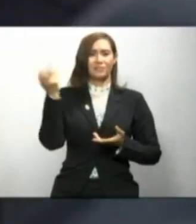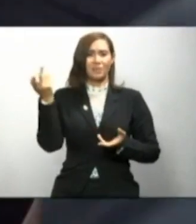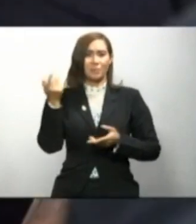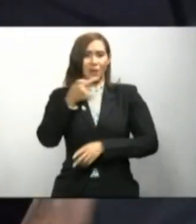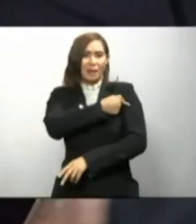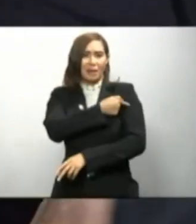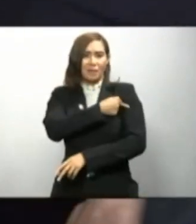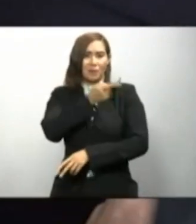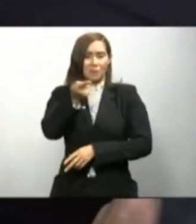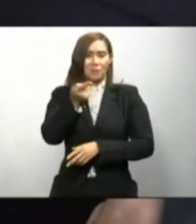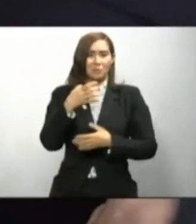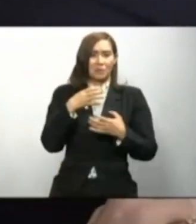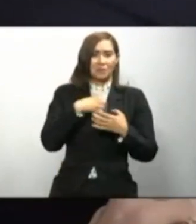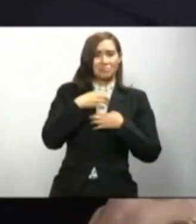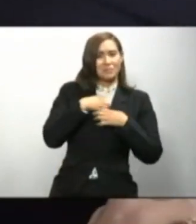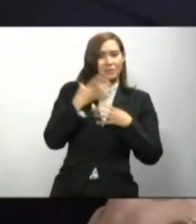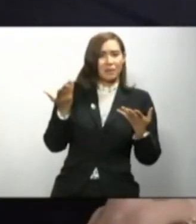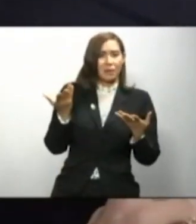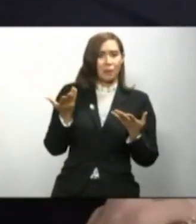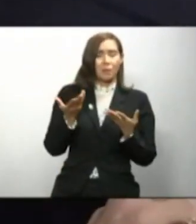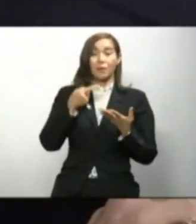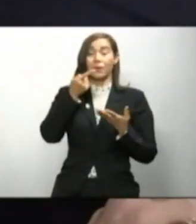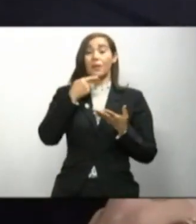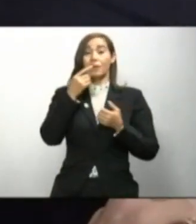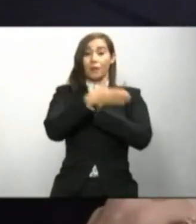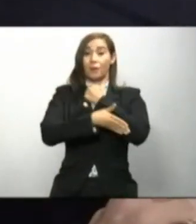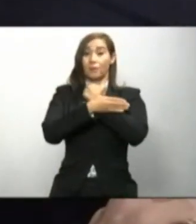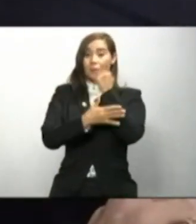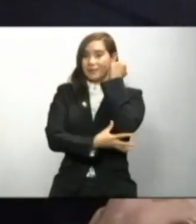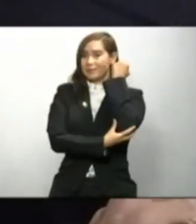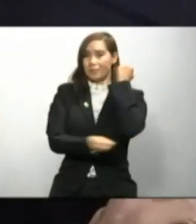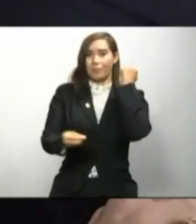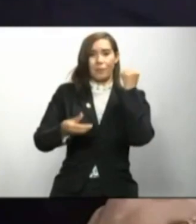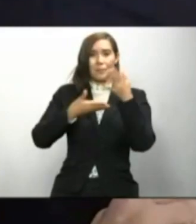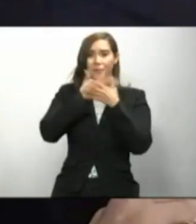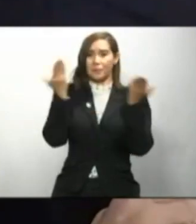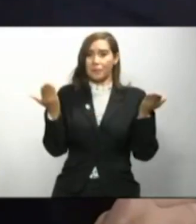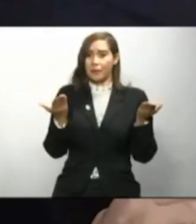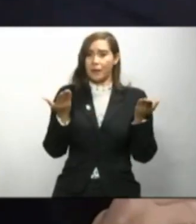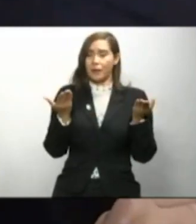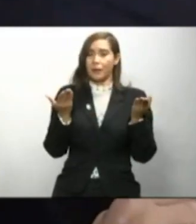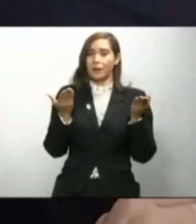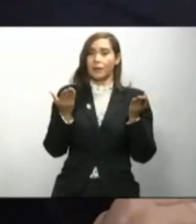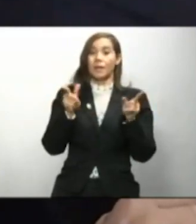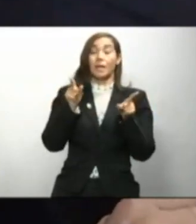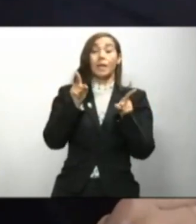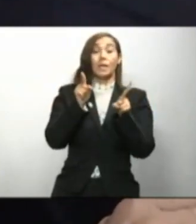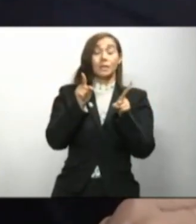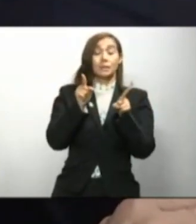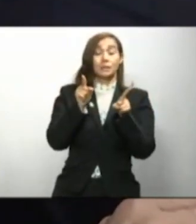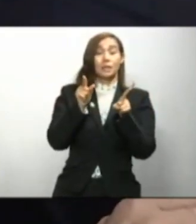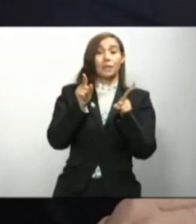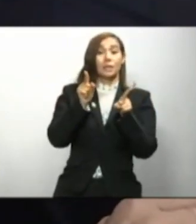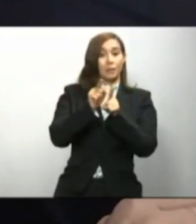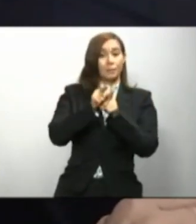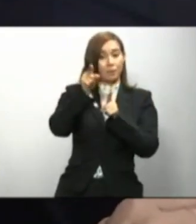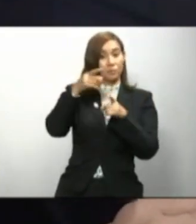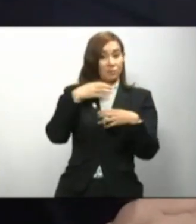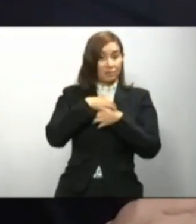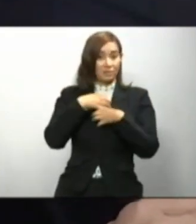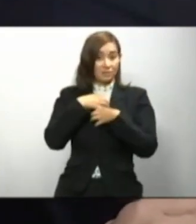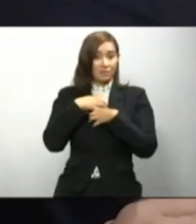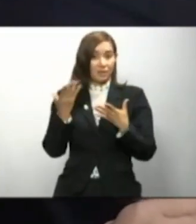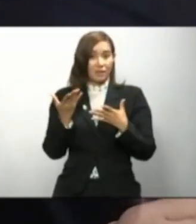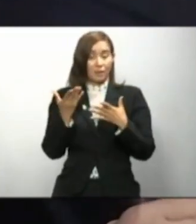en los países pobres han sido los más afectados también nos dieron un buen golpe al aparte de que usted criticó la